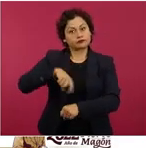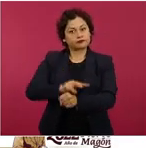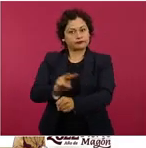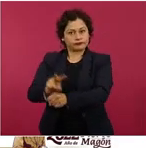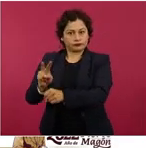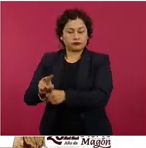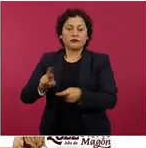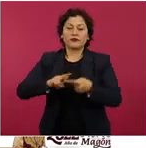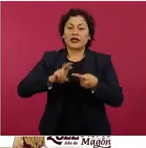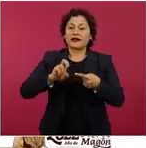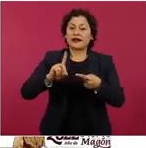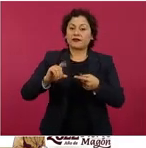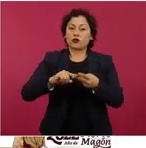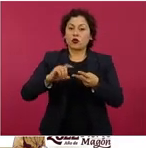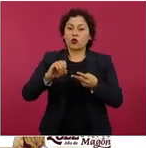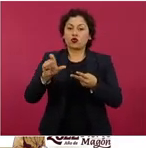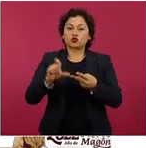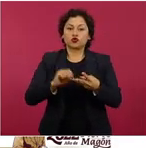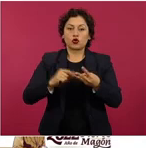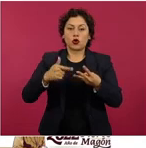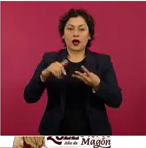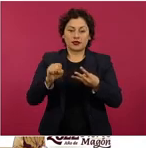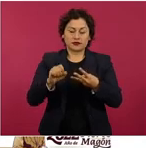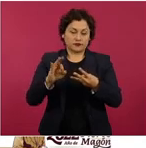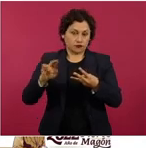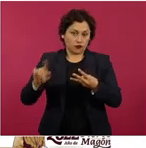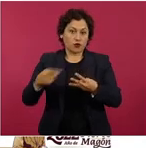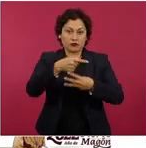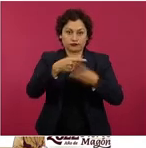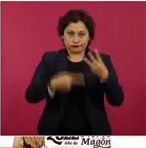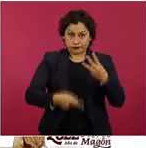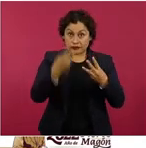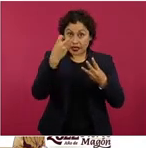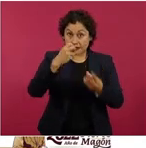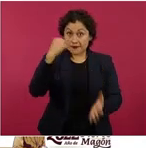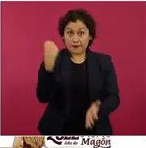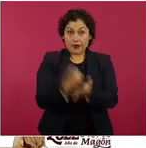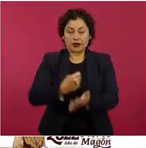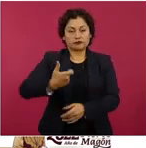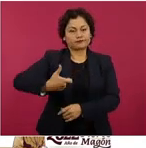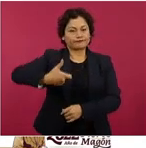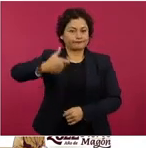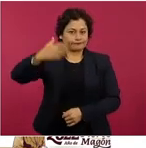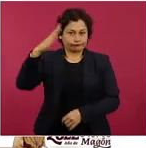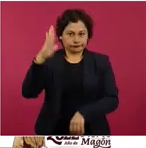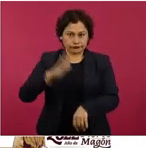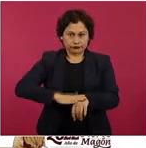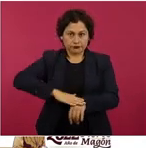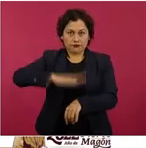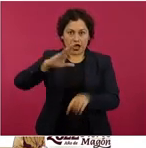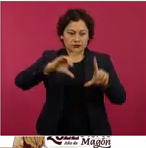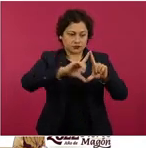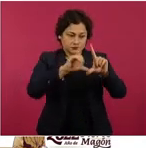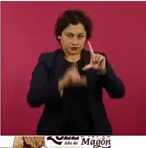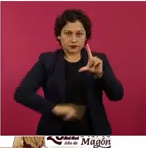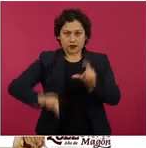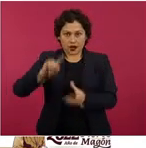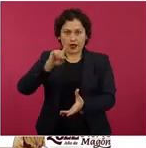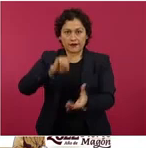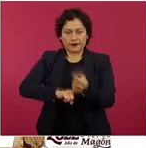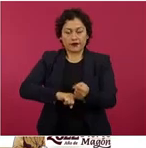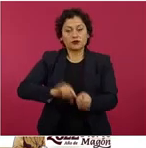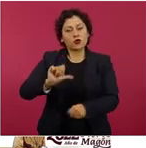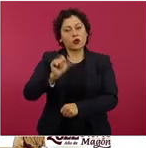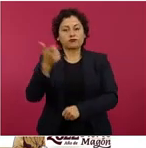Oxogas y Fulgas son las tres marcas que están dando más caro en el país, mientras que las